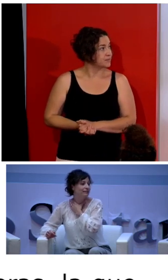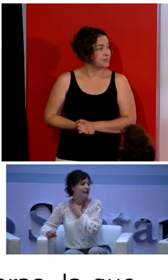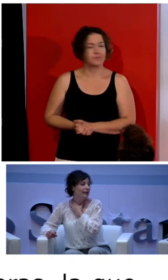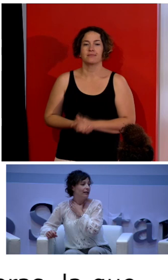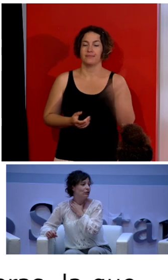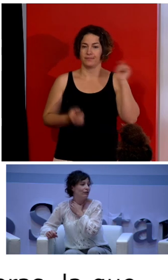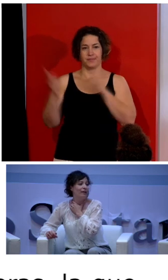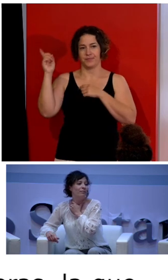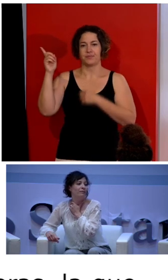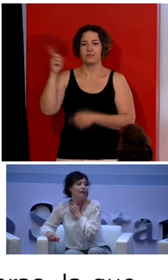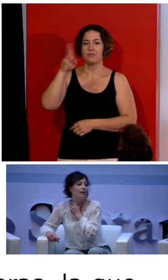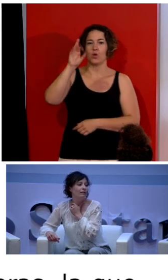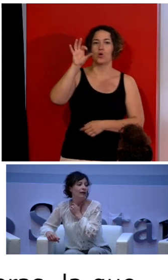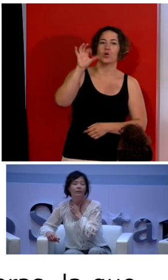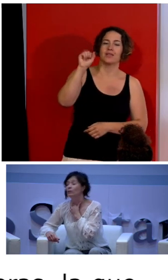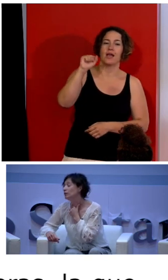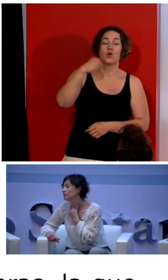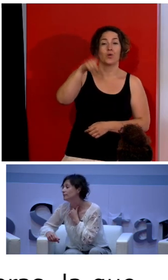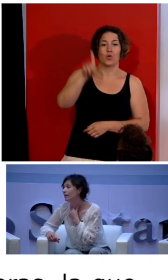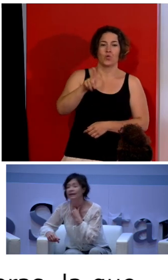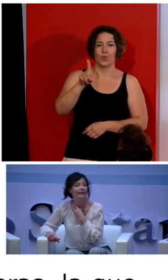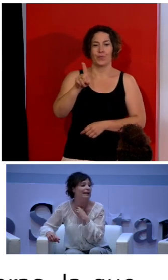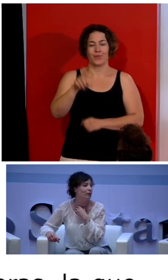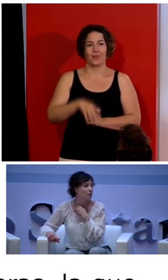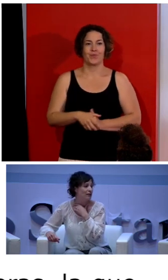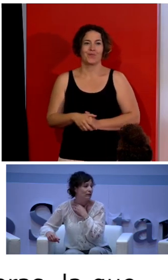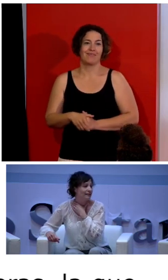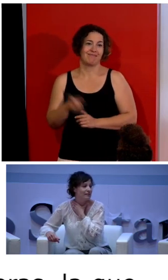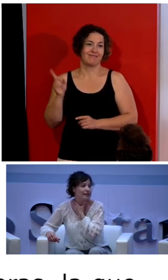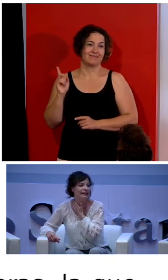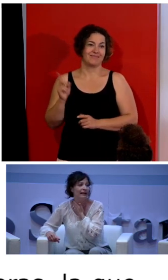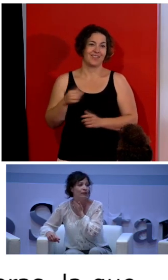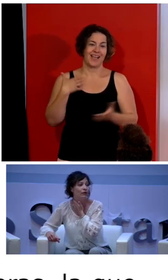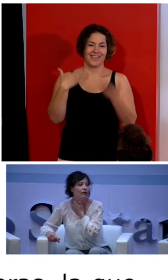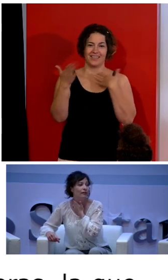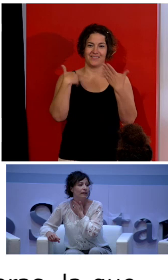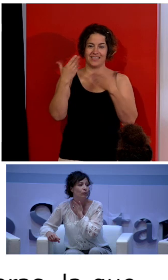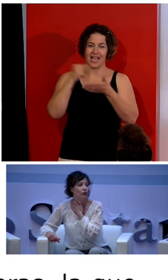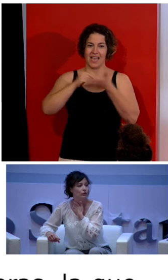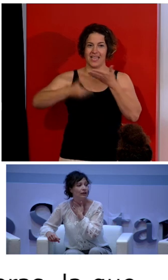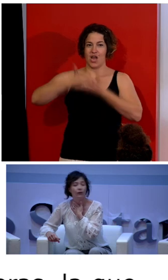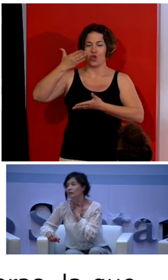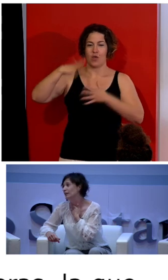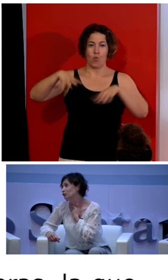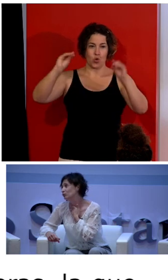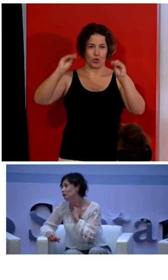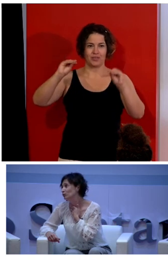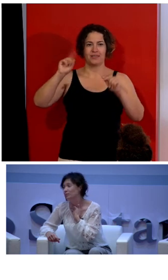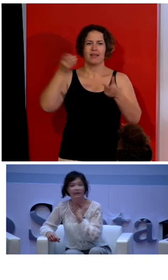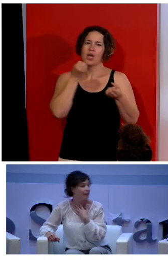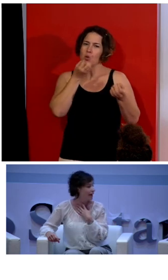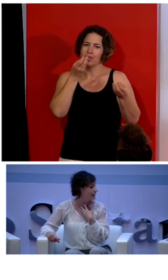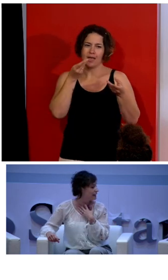pues Rosa fue la número uno, ¿vale? Y ahí, bueno, pues sale una entrevista en el diario de Burgos y cuenta